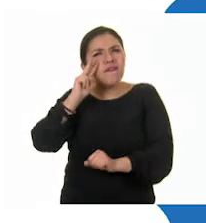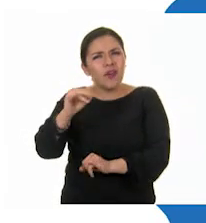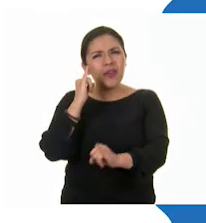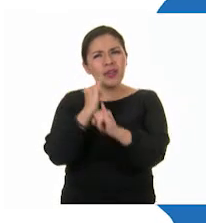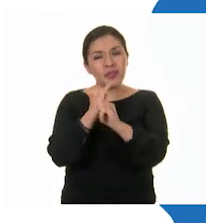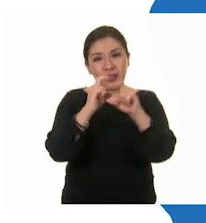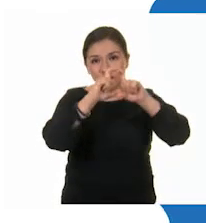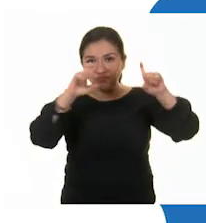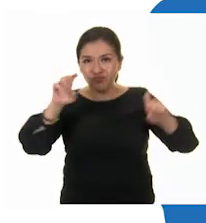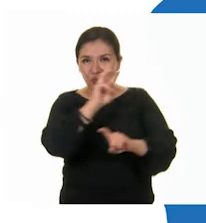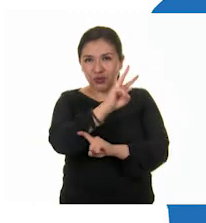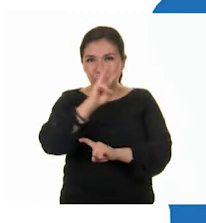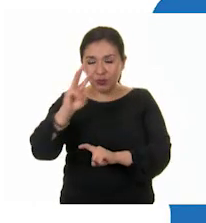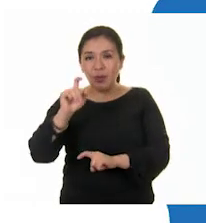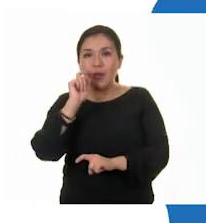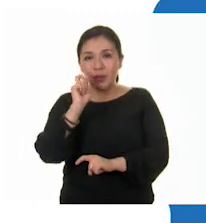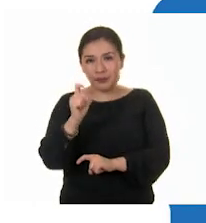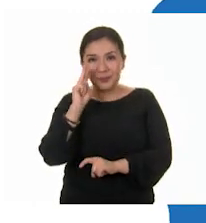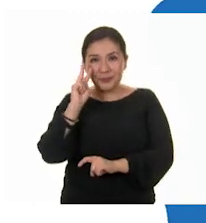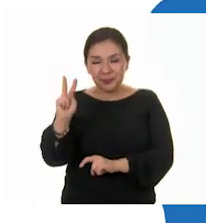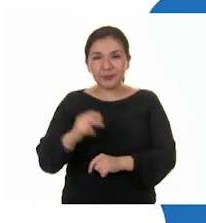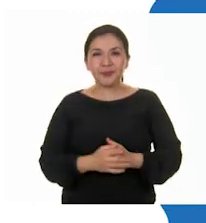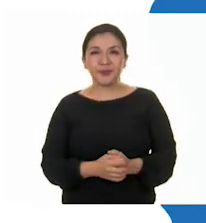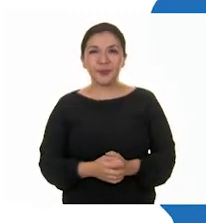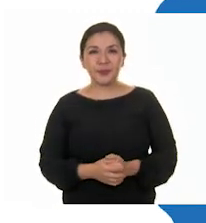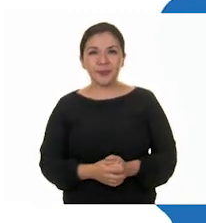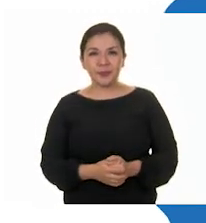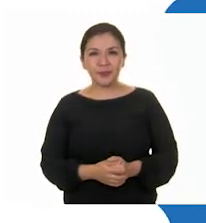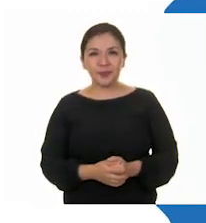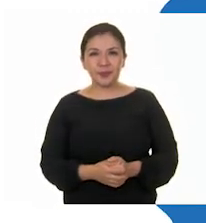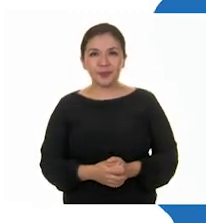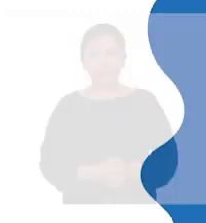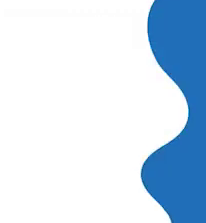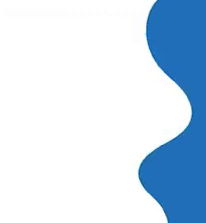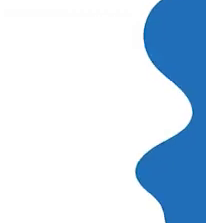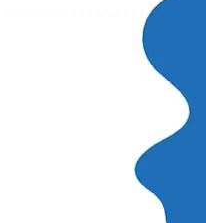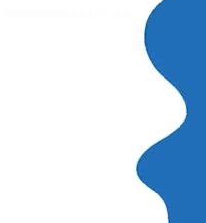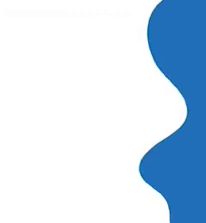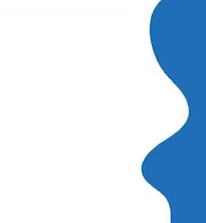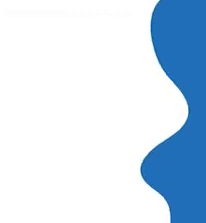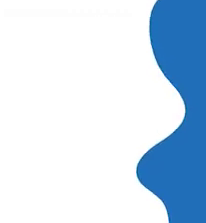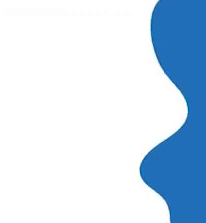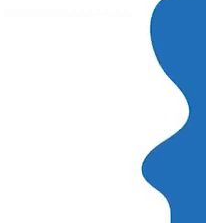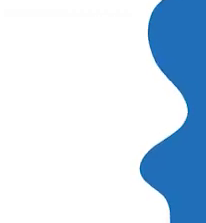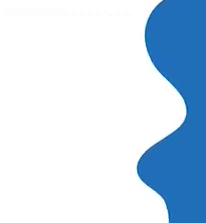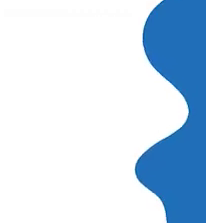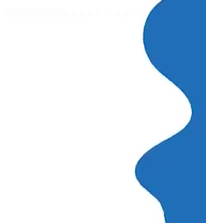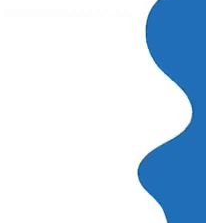siguiente liga: aprendeencasa.cep.gob.mx.